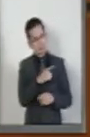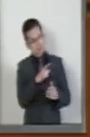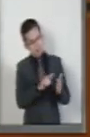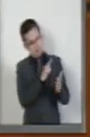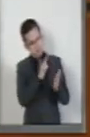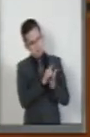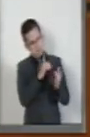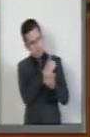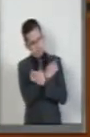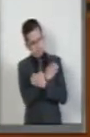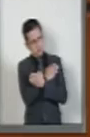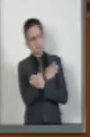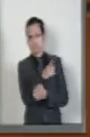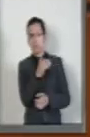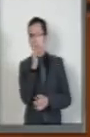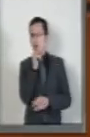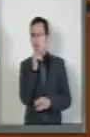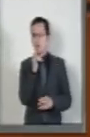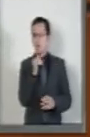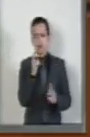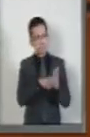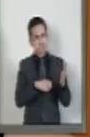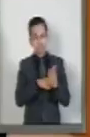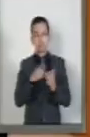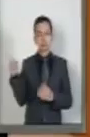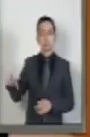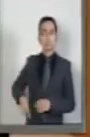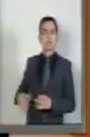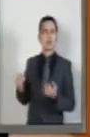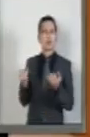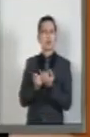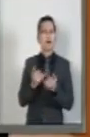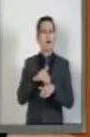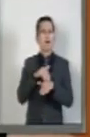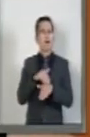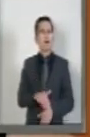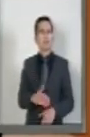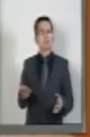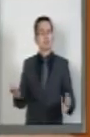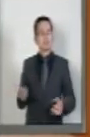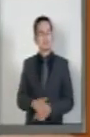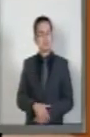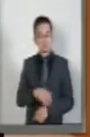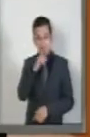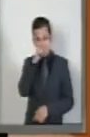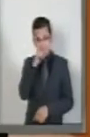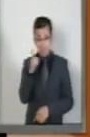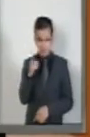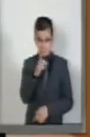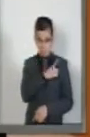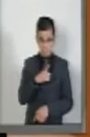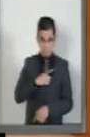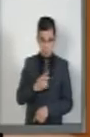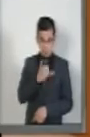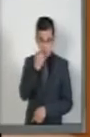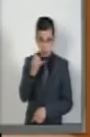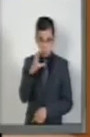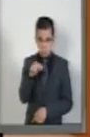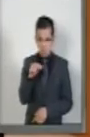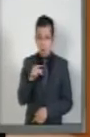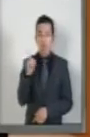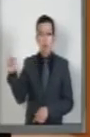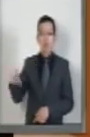negocia, el gobierno acata. No hay que equivocarse. El empecinamiento del